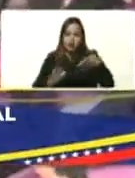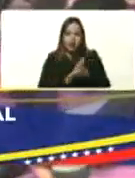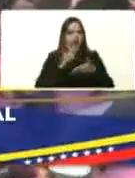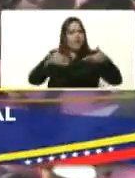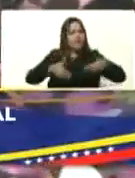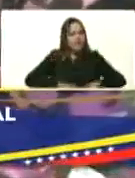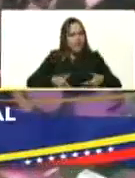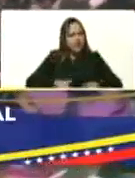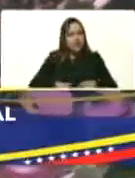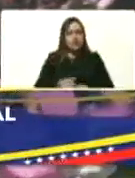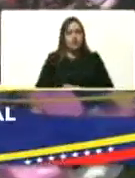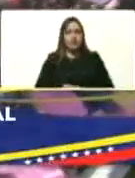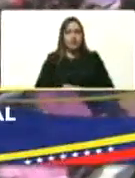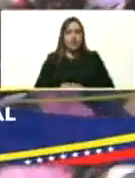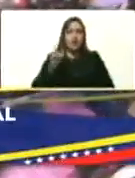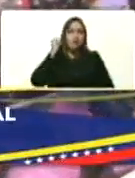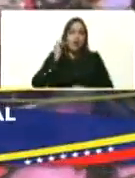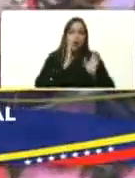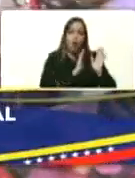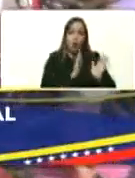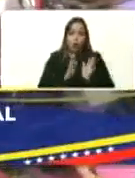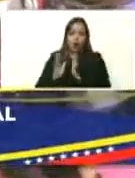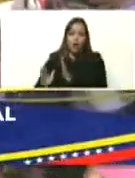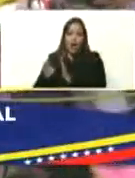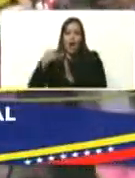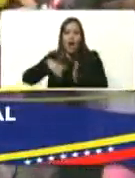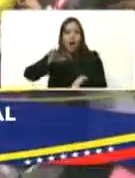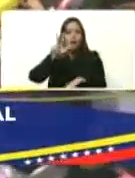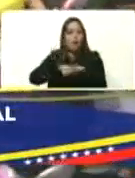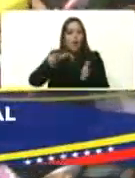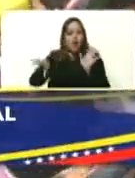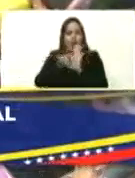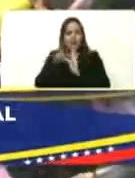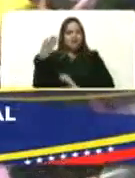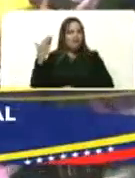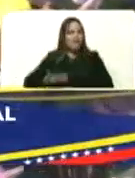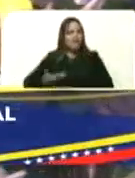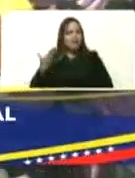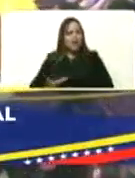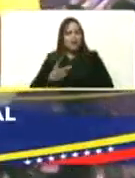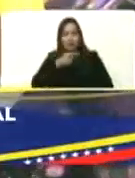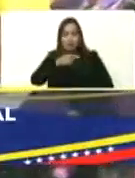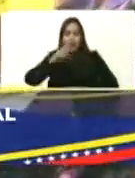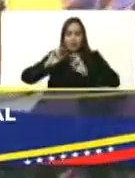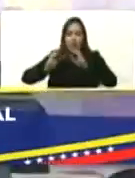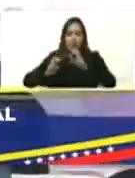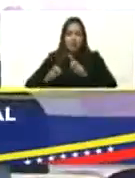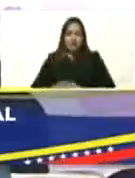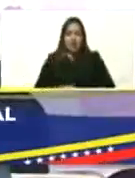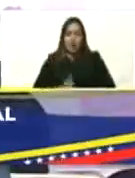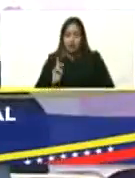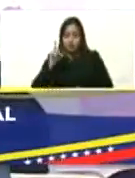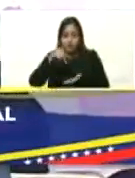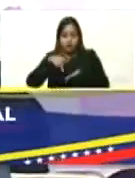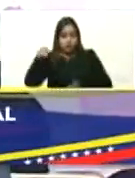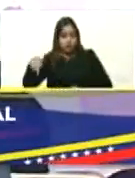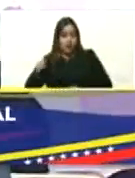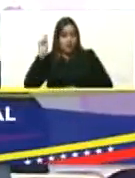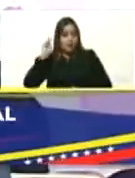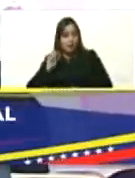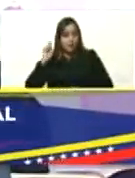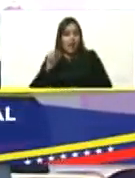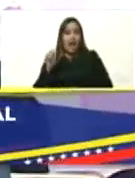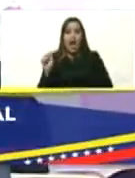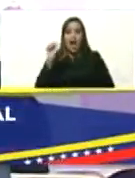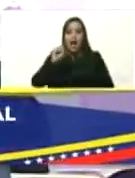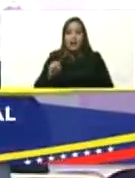lucha de las mujeres organizadas, se han aprobado leyes importantes en esta materia. Aquí está una diputada, la diputada Asia Villegas, que